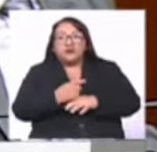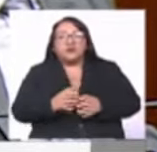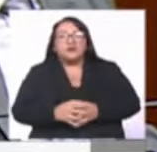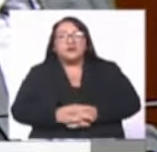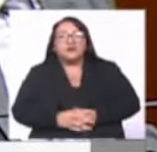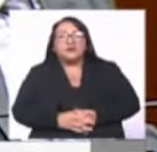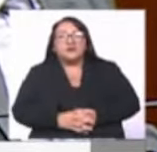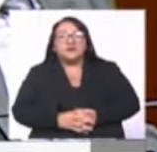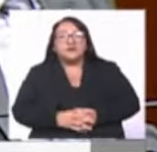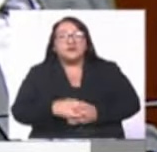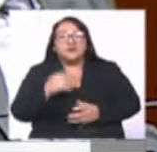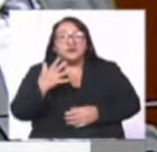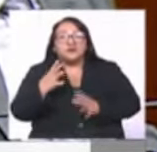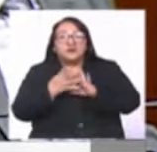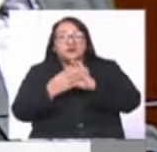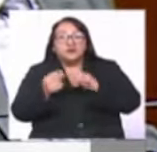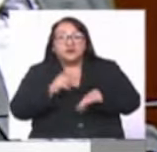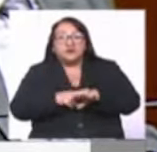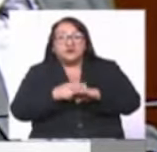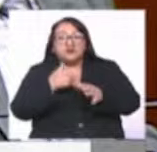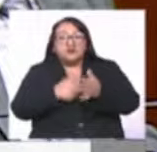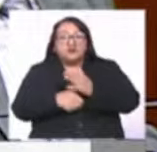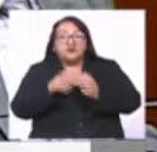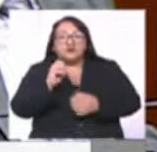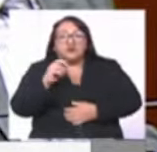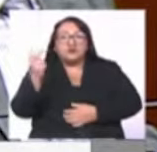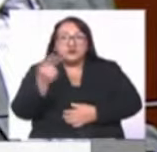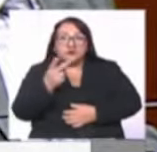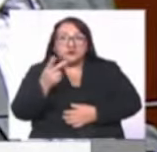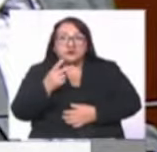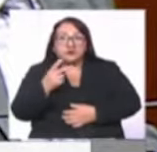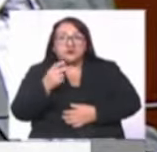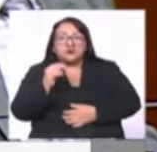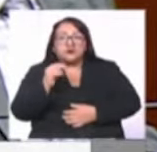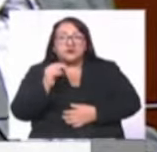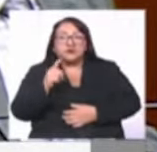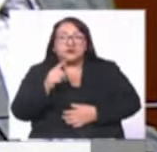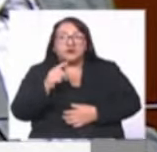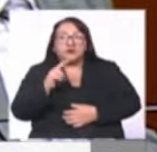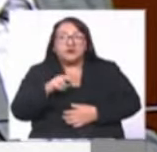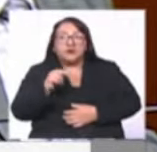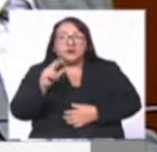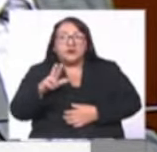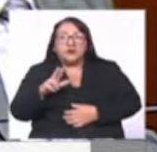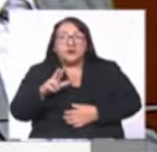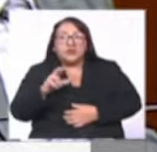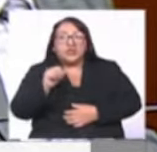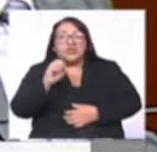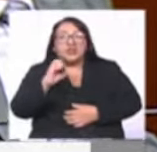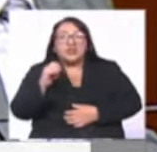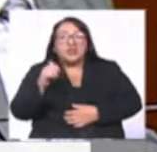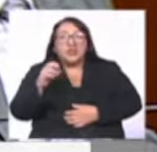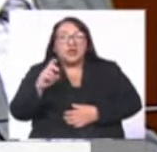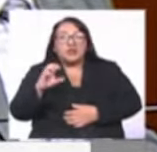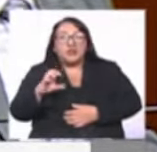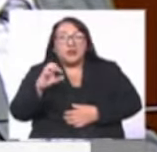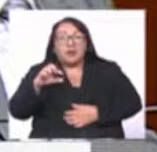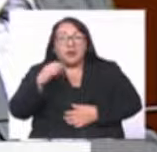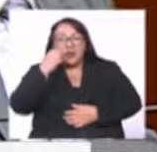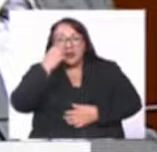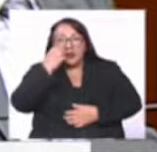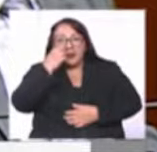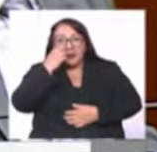folios quinto copia simple del oficio 022 gu 2022-2023 gsac gcp